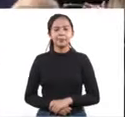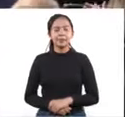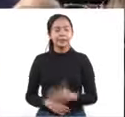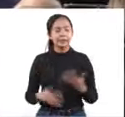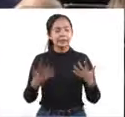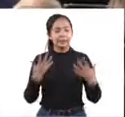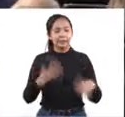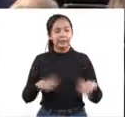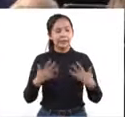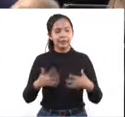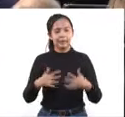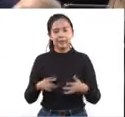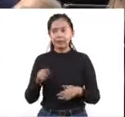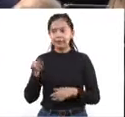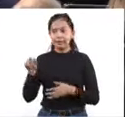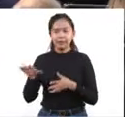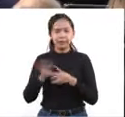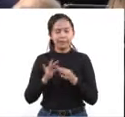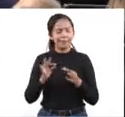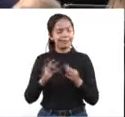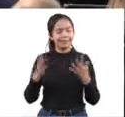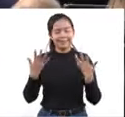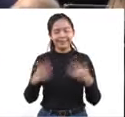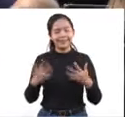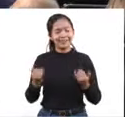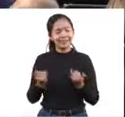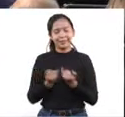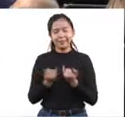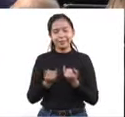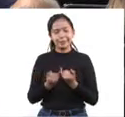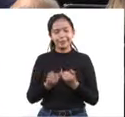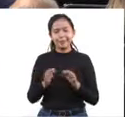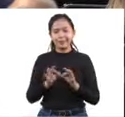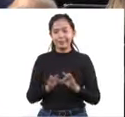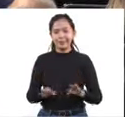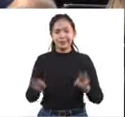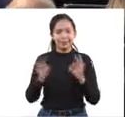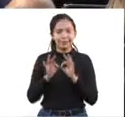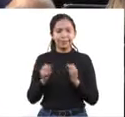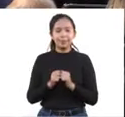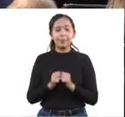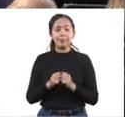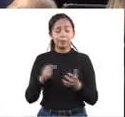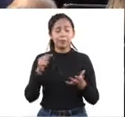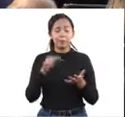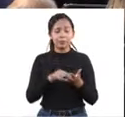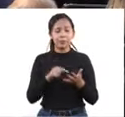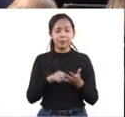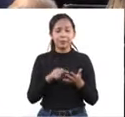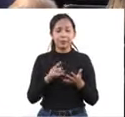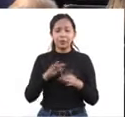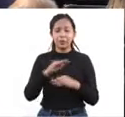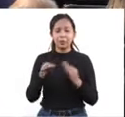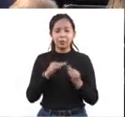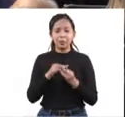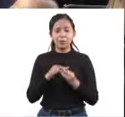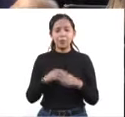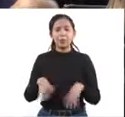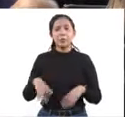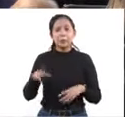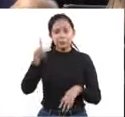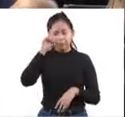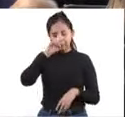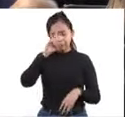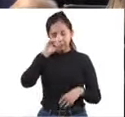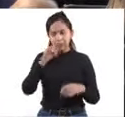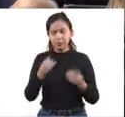Conmovedoras palabras, y obviamente es el mensaje que les inculcamos a todos estos jóvenes. Y los retamos